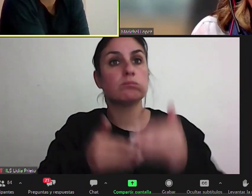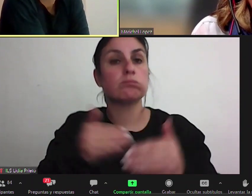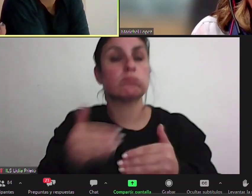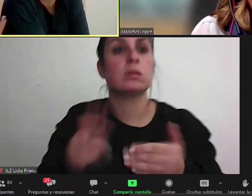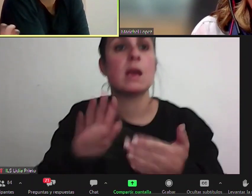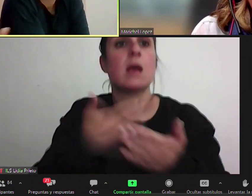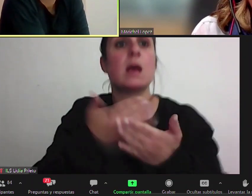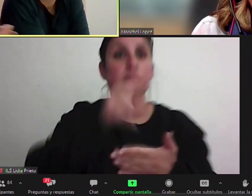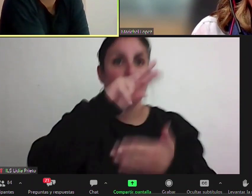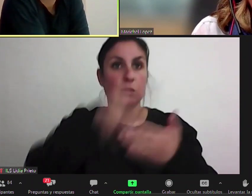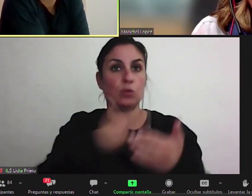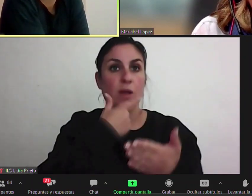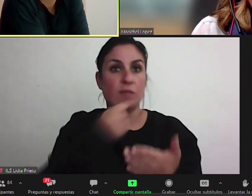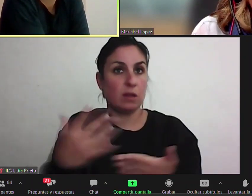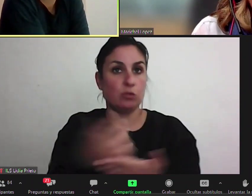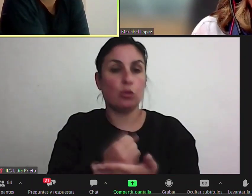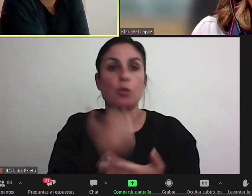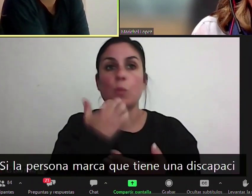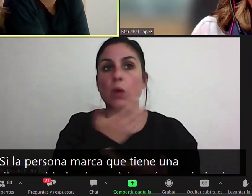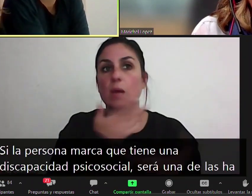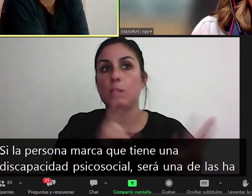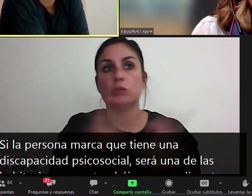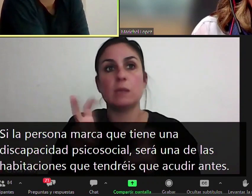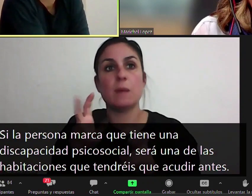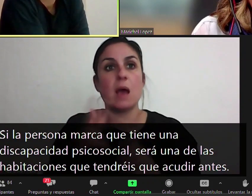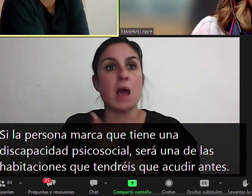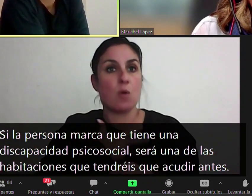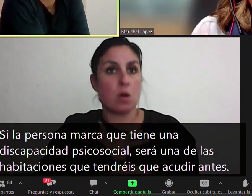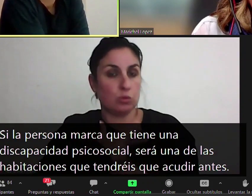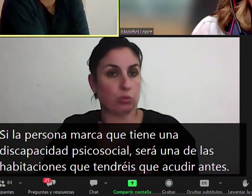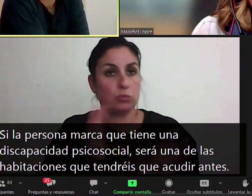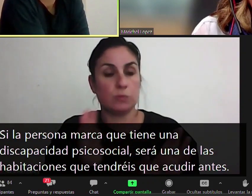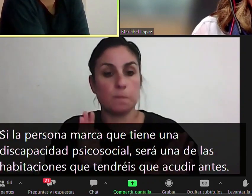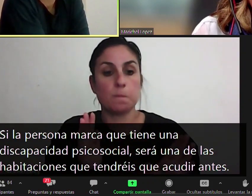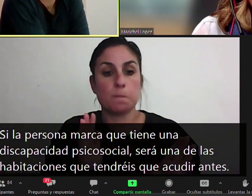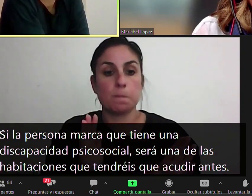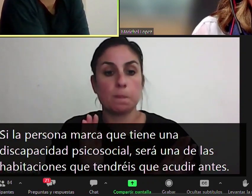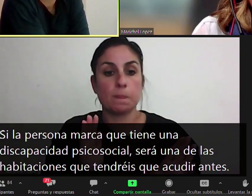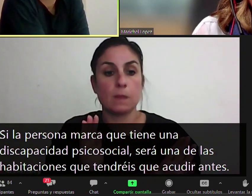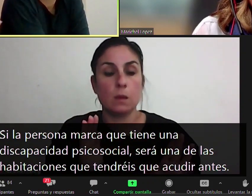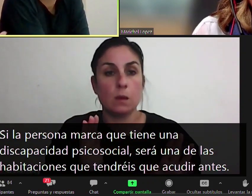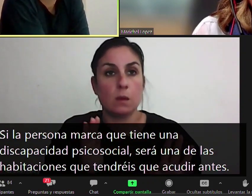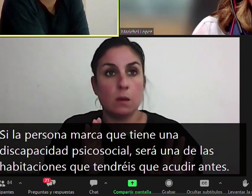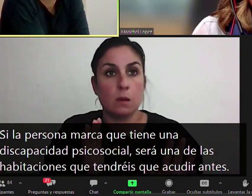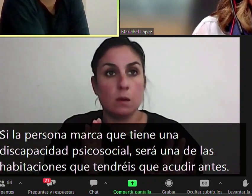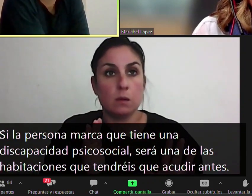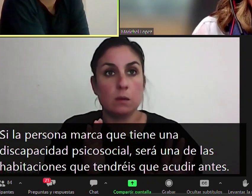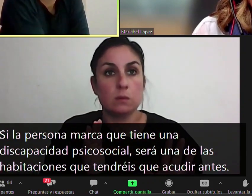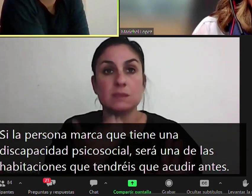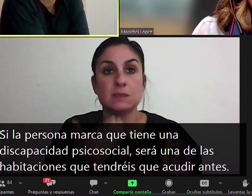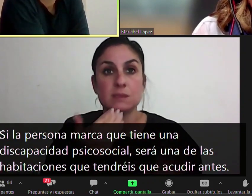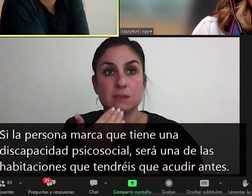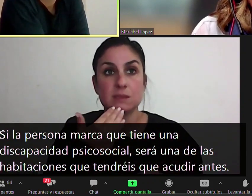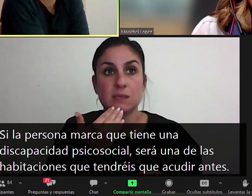que ciertas profesiones, yo siempre lo digo de los abogados, bueno, espero que aquí no haya muchos, pero si no, que parece que cuanto más enrevesado sea